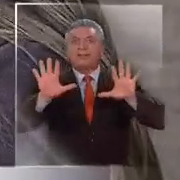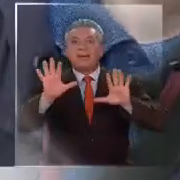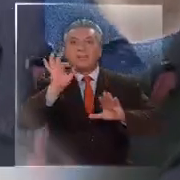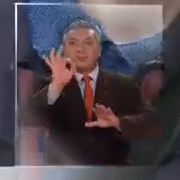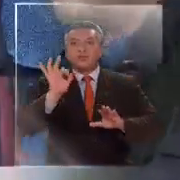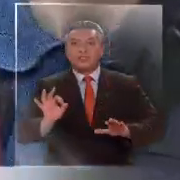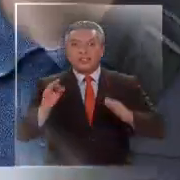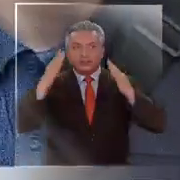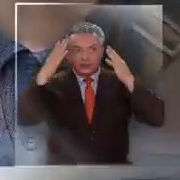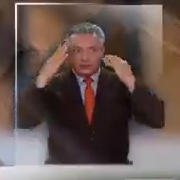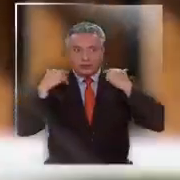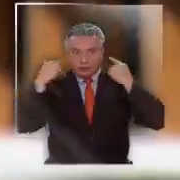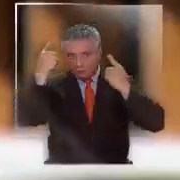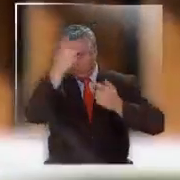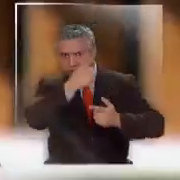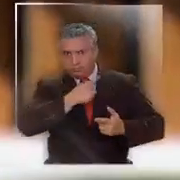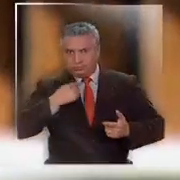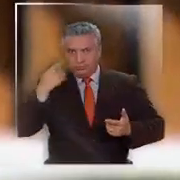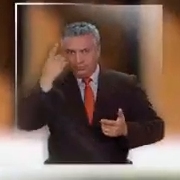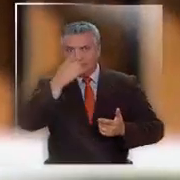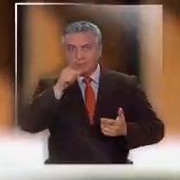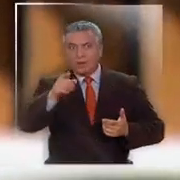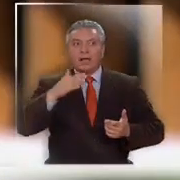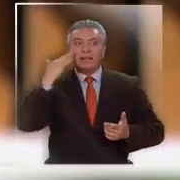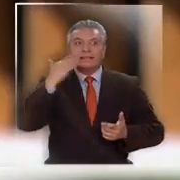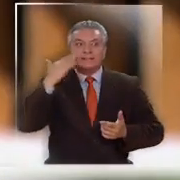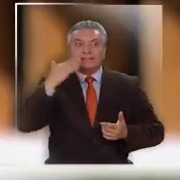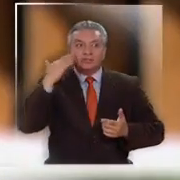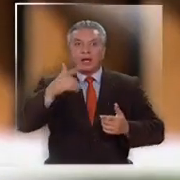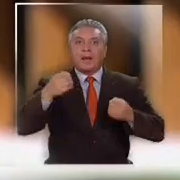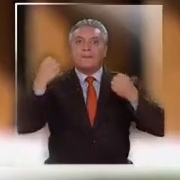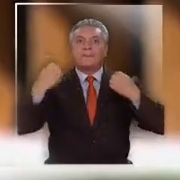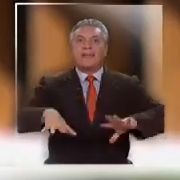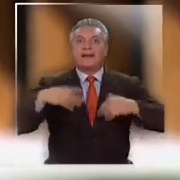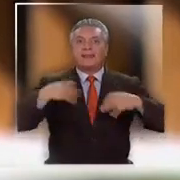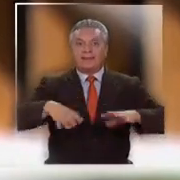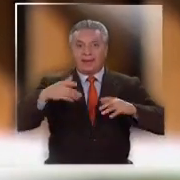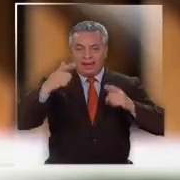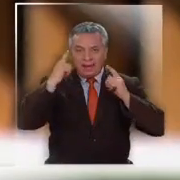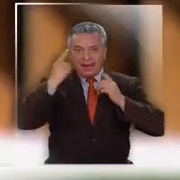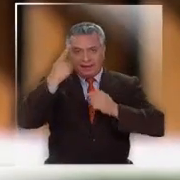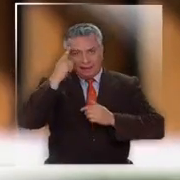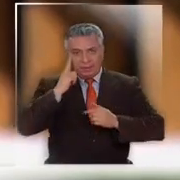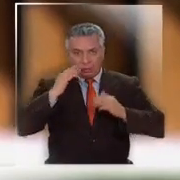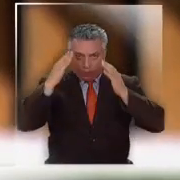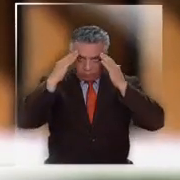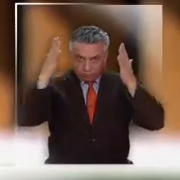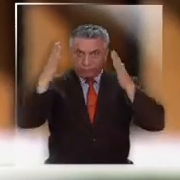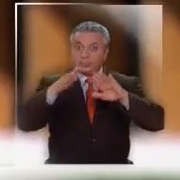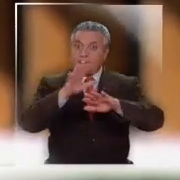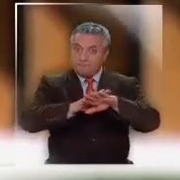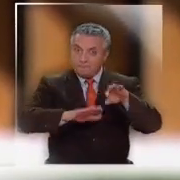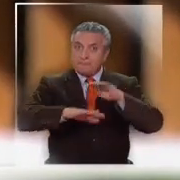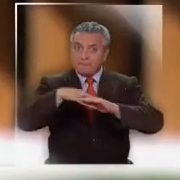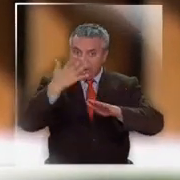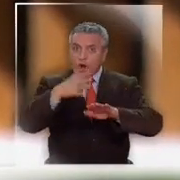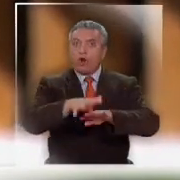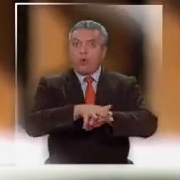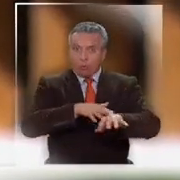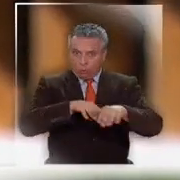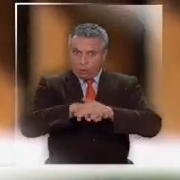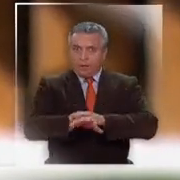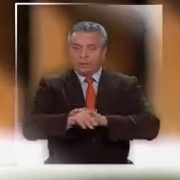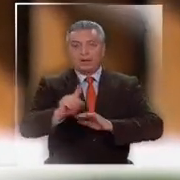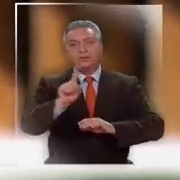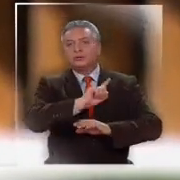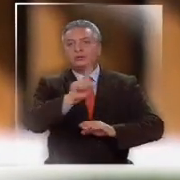superficie corporal que está expuesta al ambiente y en los niños se pierde mucha temperatura por eso. Cubrir las manos con guantes, no tocar